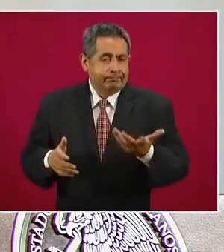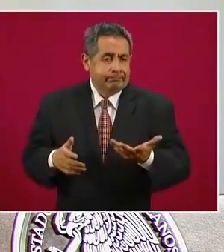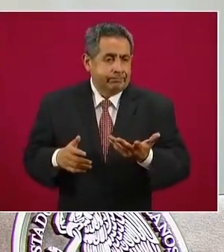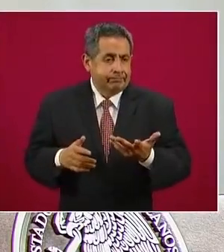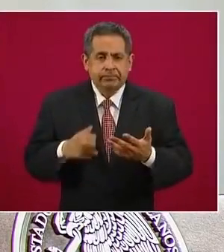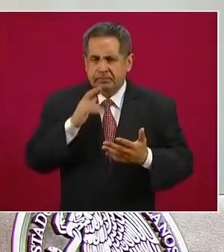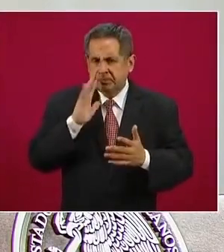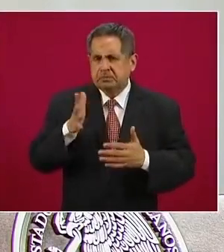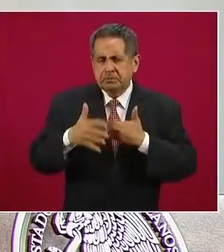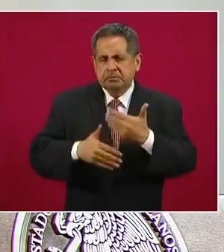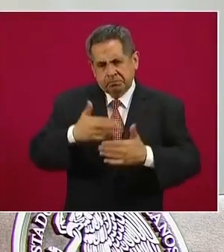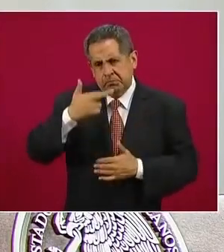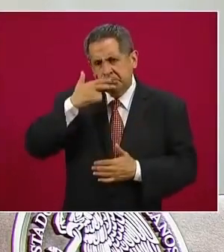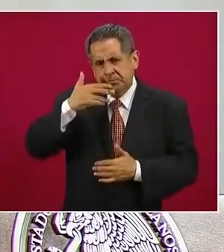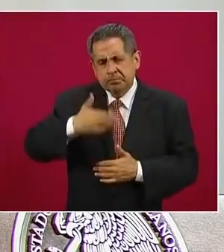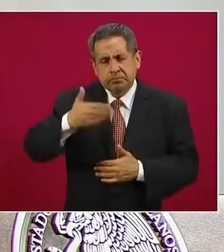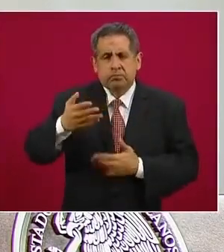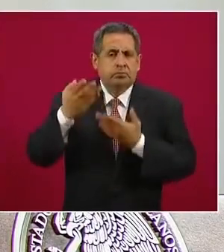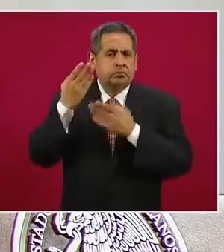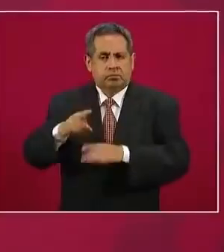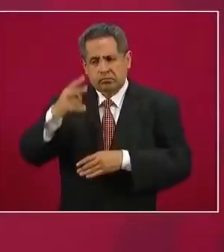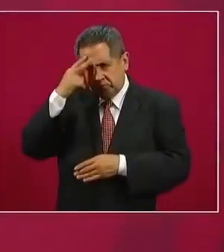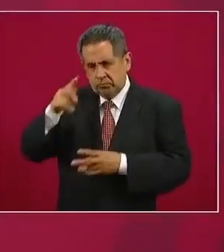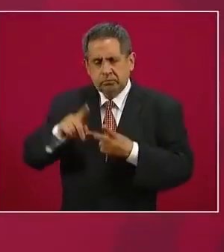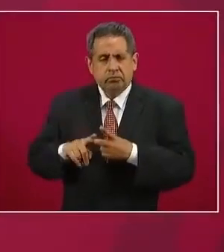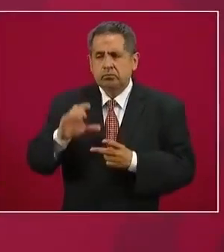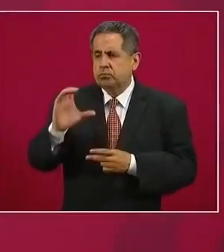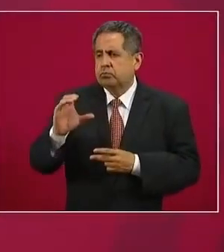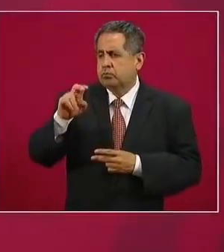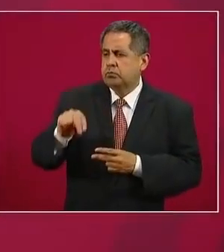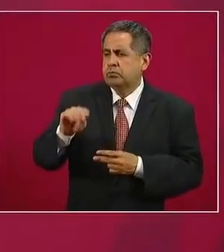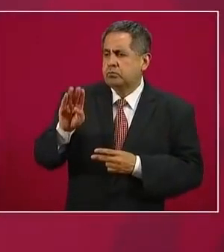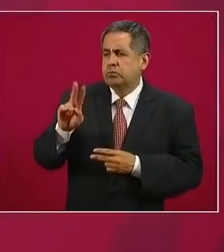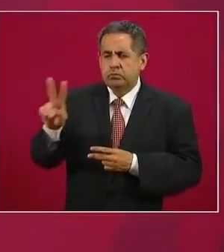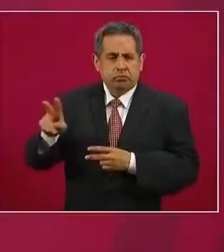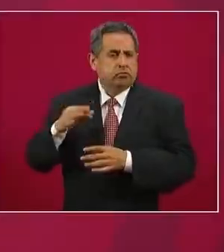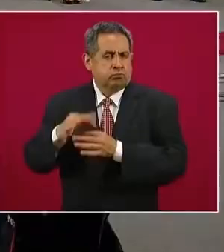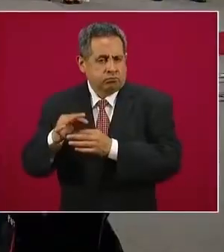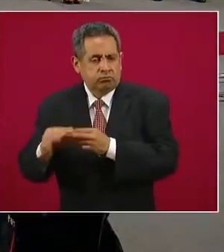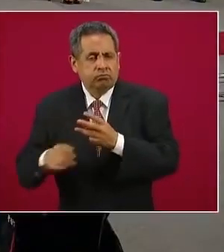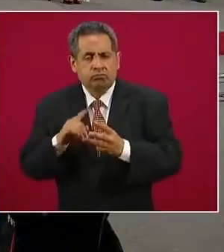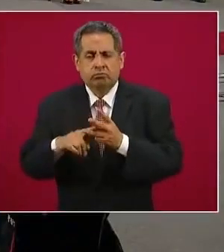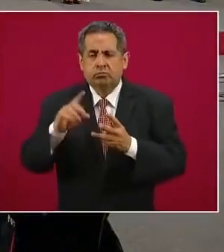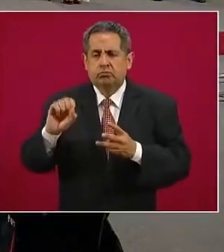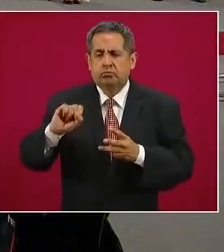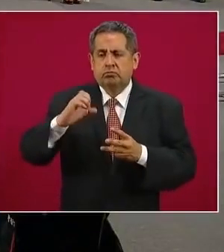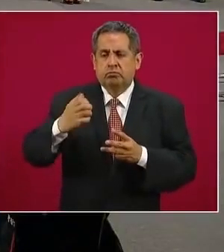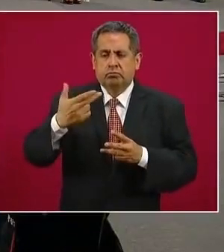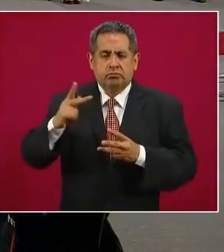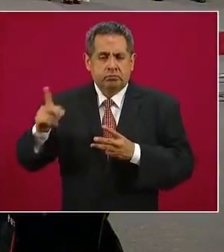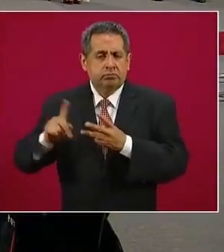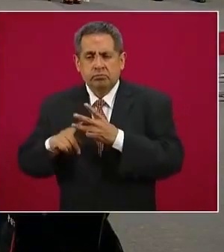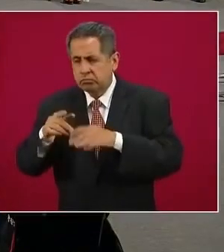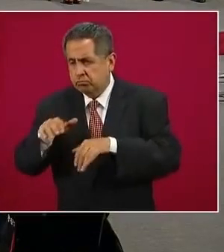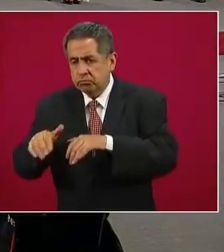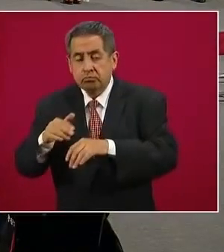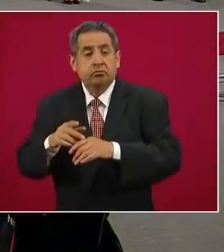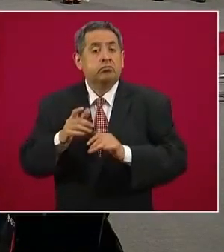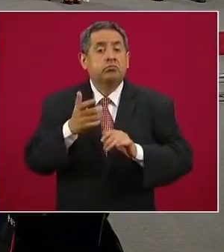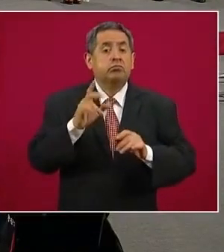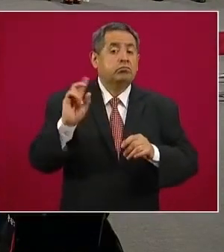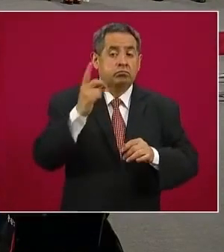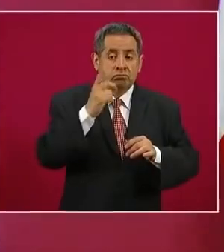el titular de la unidad de inteligencia financiera santiago nieto castillo dijo que el presidente de la república andrés manuel lópez obrador